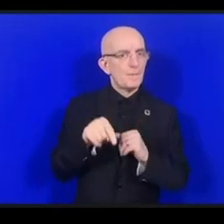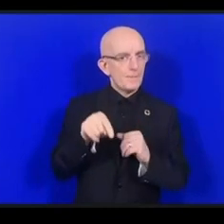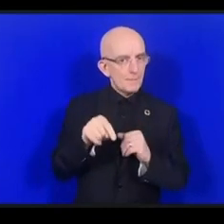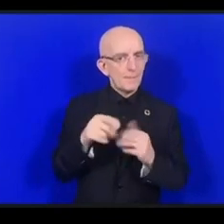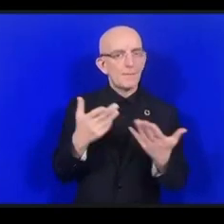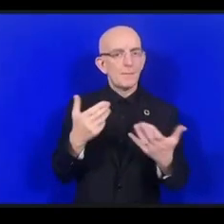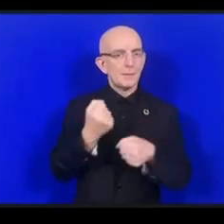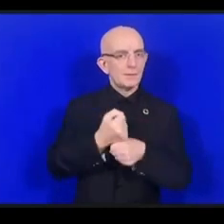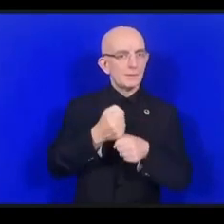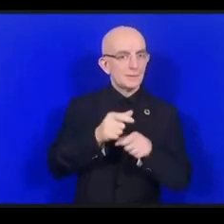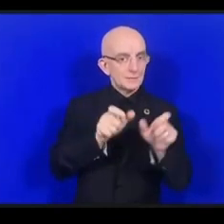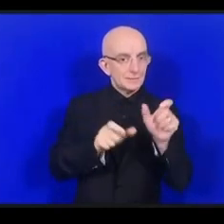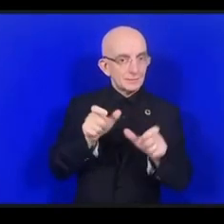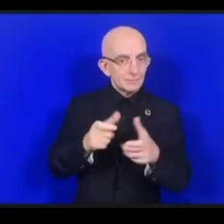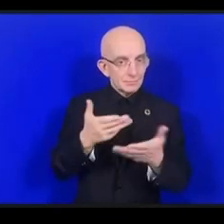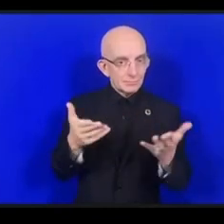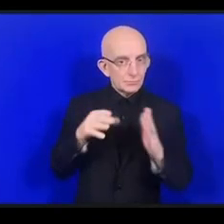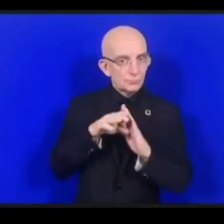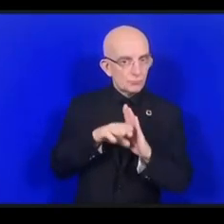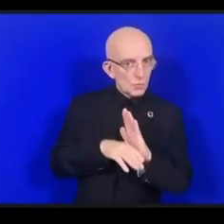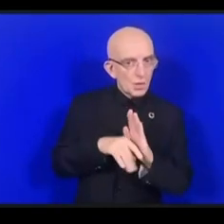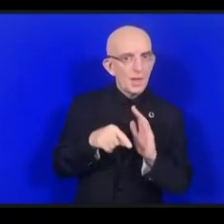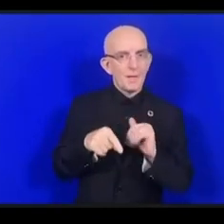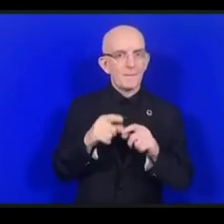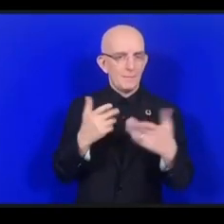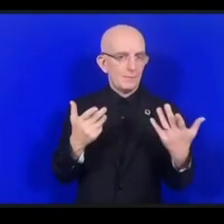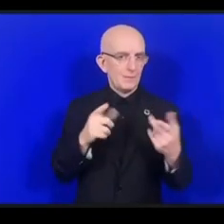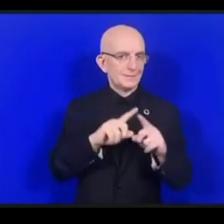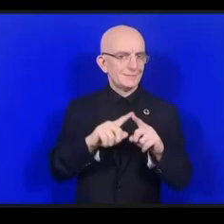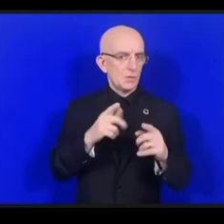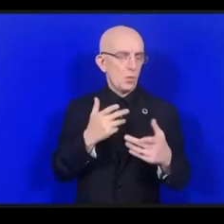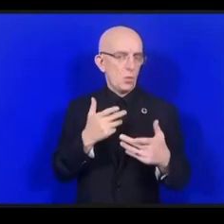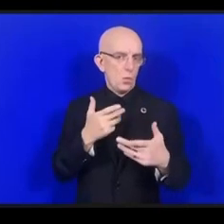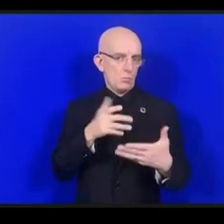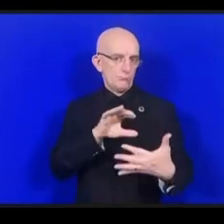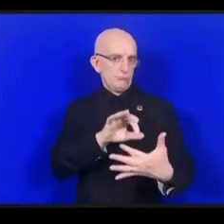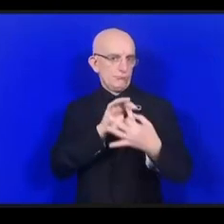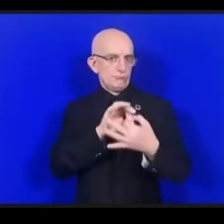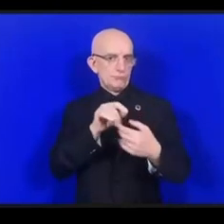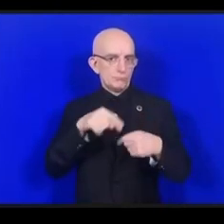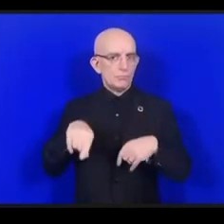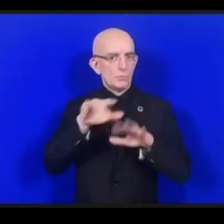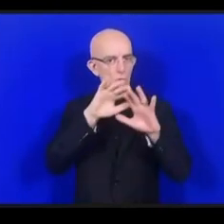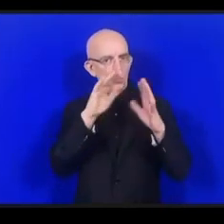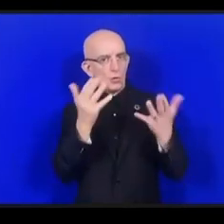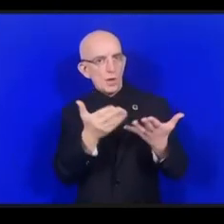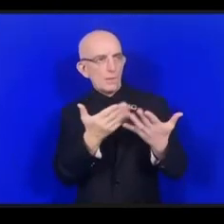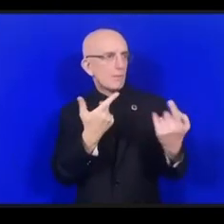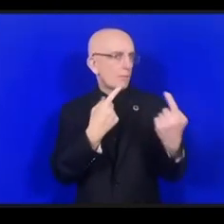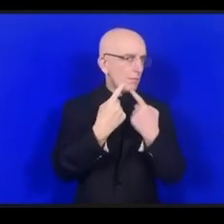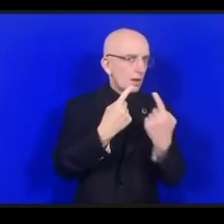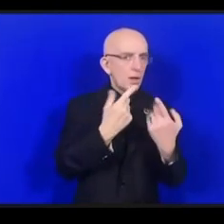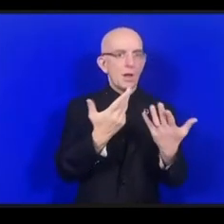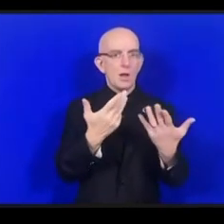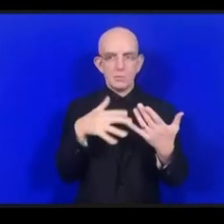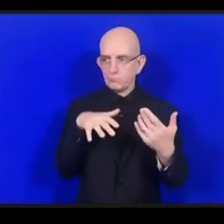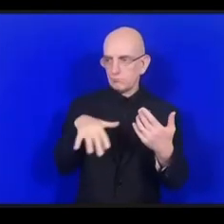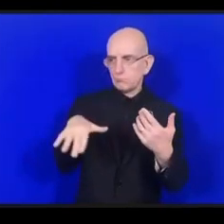o también pues poder colaborar con las comunidades globales y